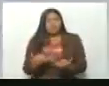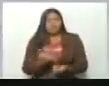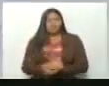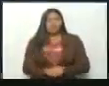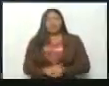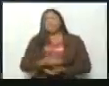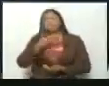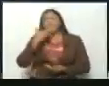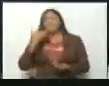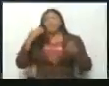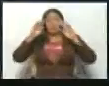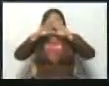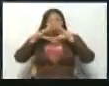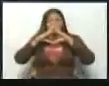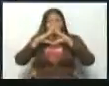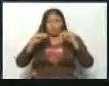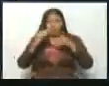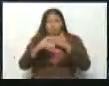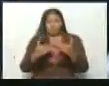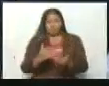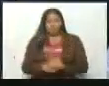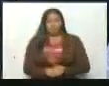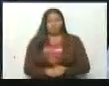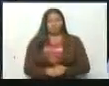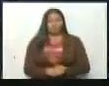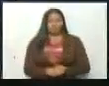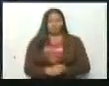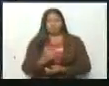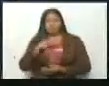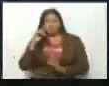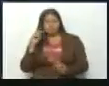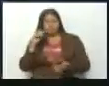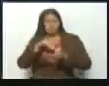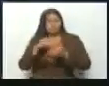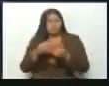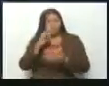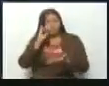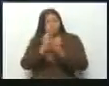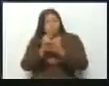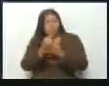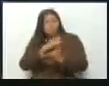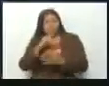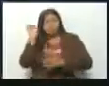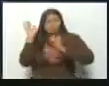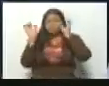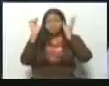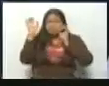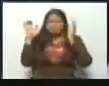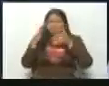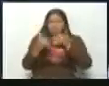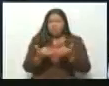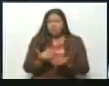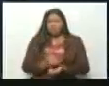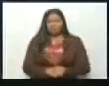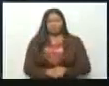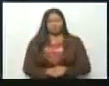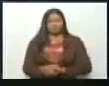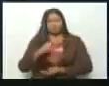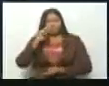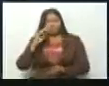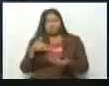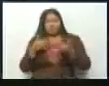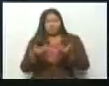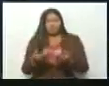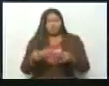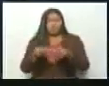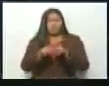de todas, porque nos estamos reinventando. Estamos poniendo a prueba nuestra creatividad. Estamos además